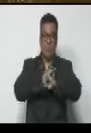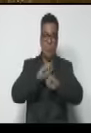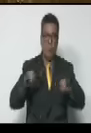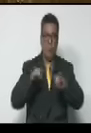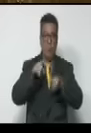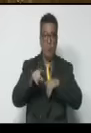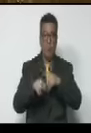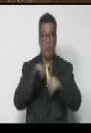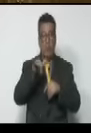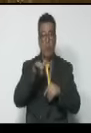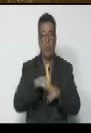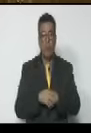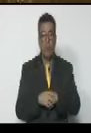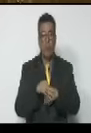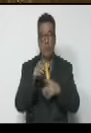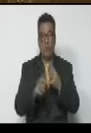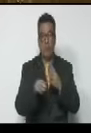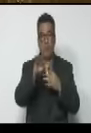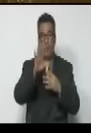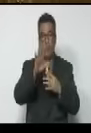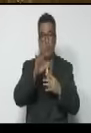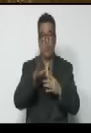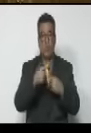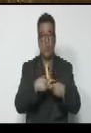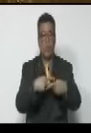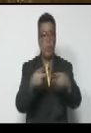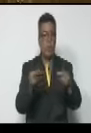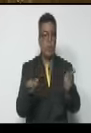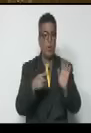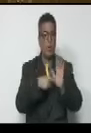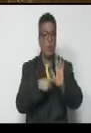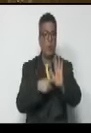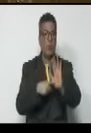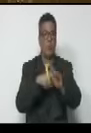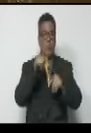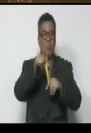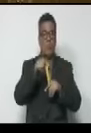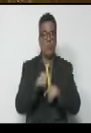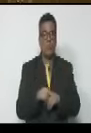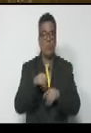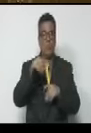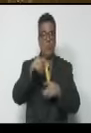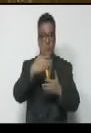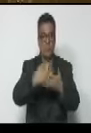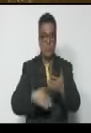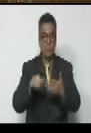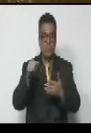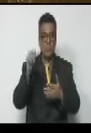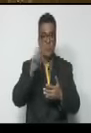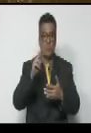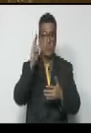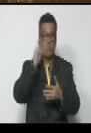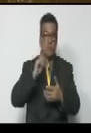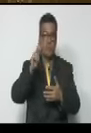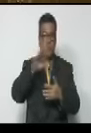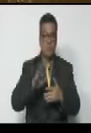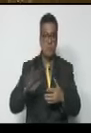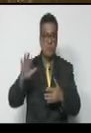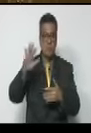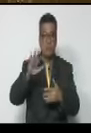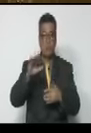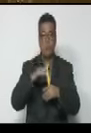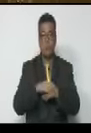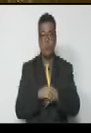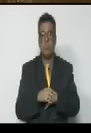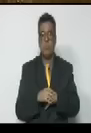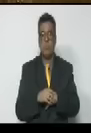de las mismas. Quinto, publicar el presente acuerdo en la Gaceta Oficial de la República